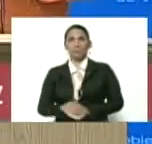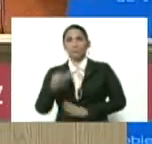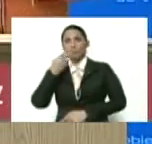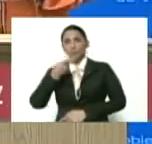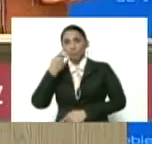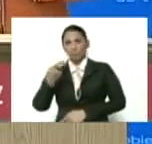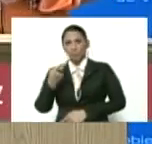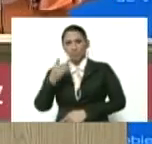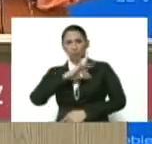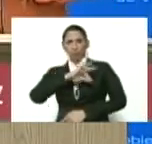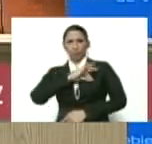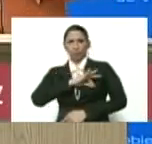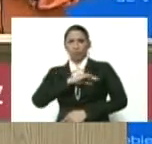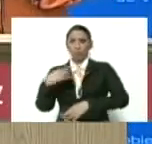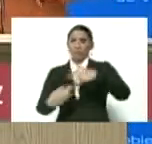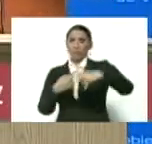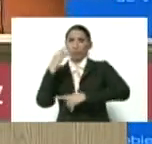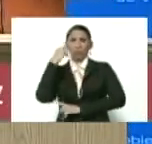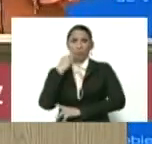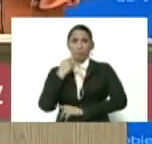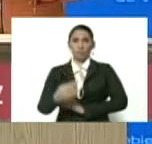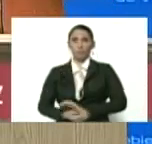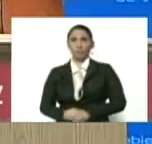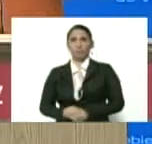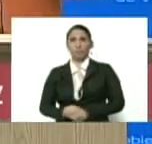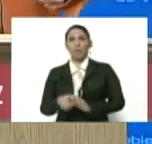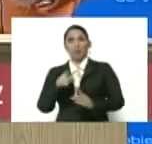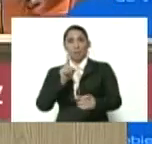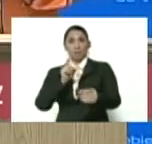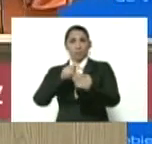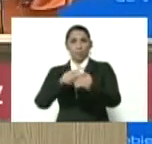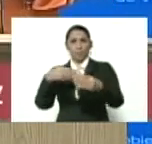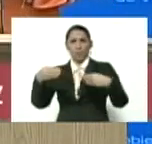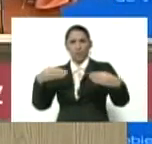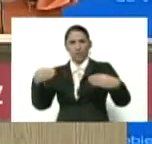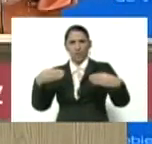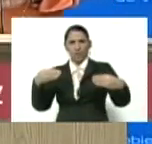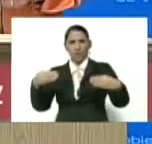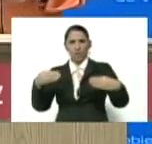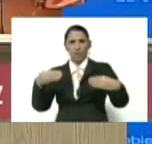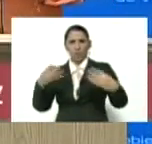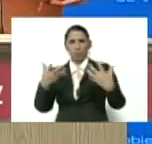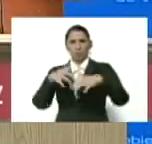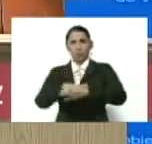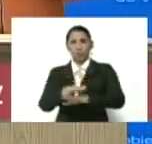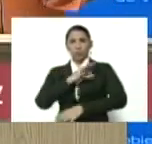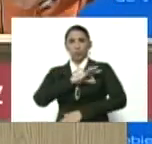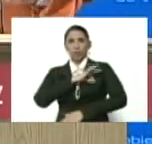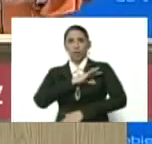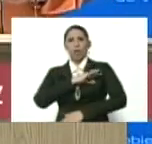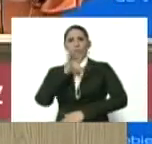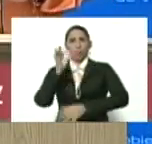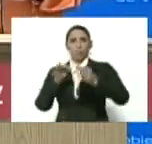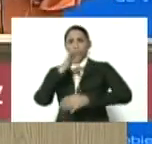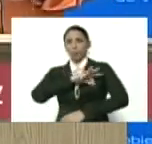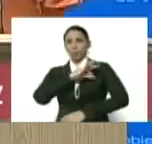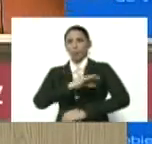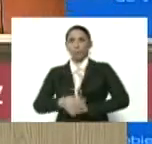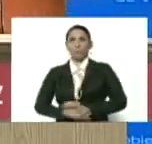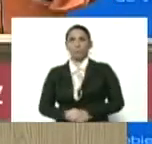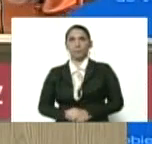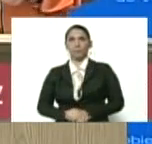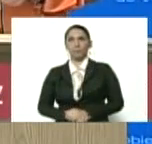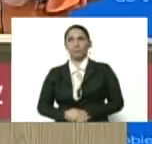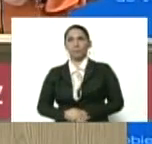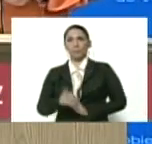política social de la Revolución Bolivariana, forma parte del modelo de inclusión social, de justicia social y